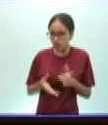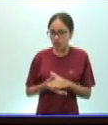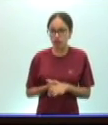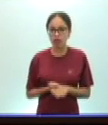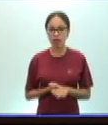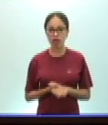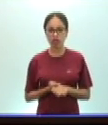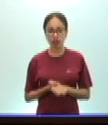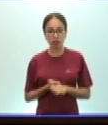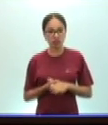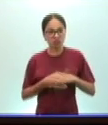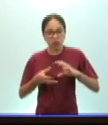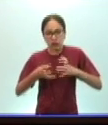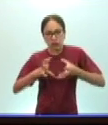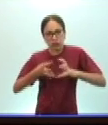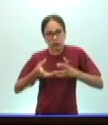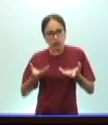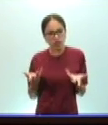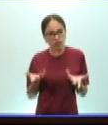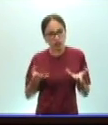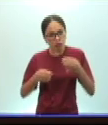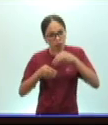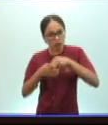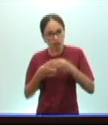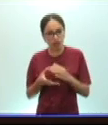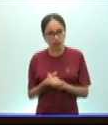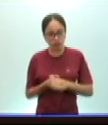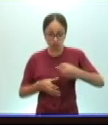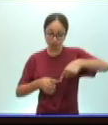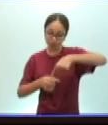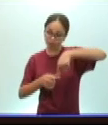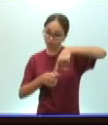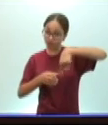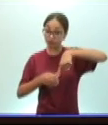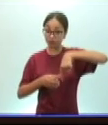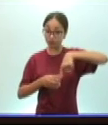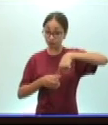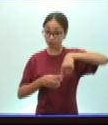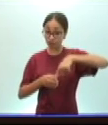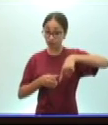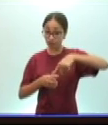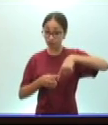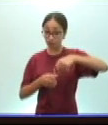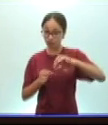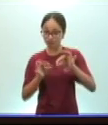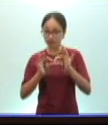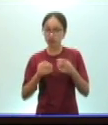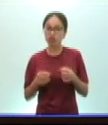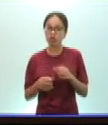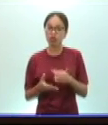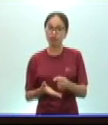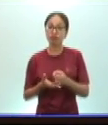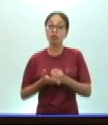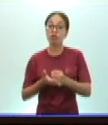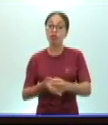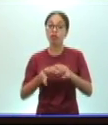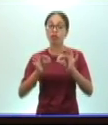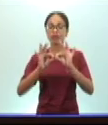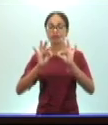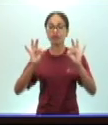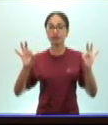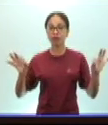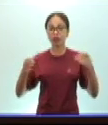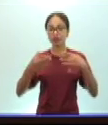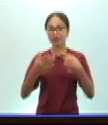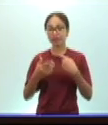¿Qué se ha formado? Vamos a agitar con ayuda de un agitador de vidrio y